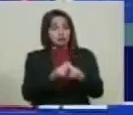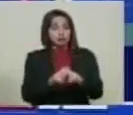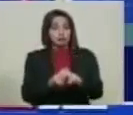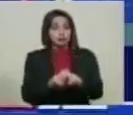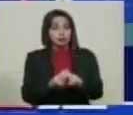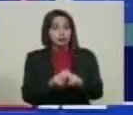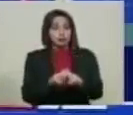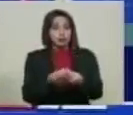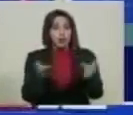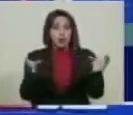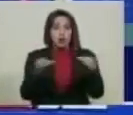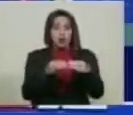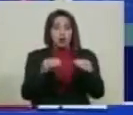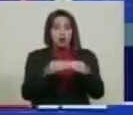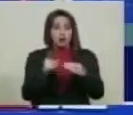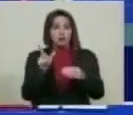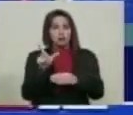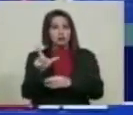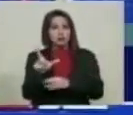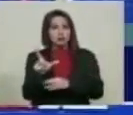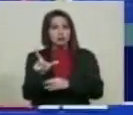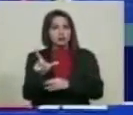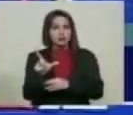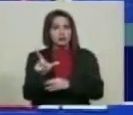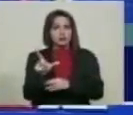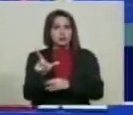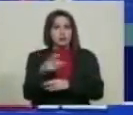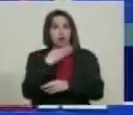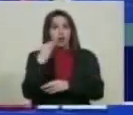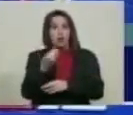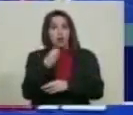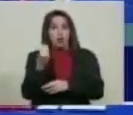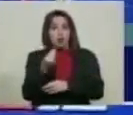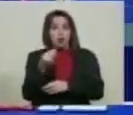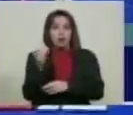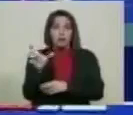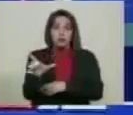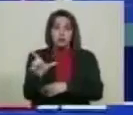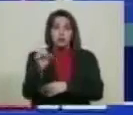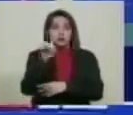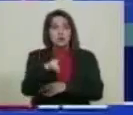del Partido Socialista Unido de Venezuela y de la JPSUV.